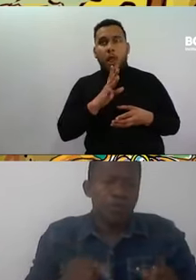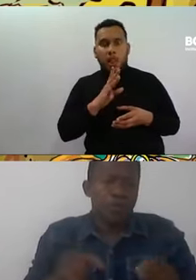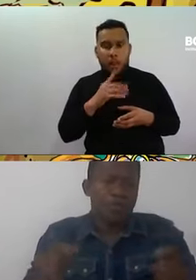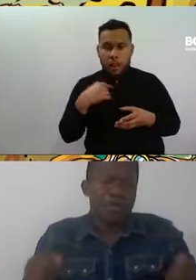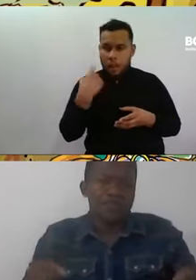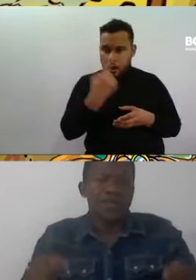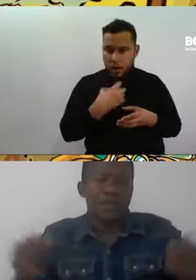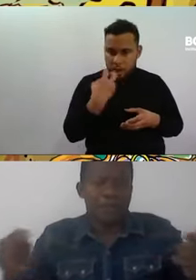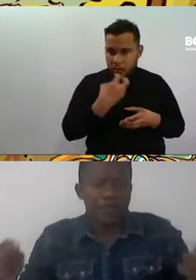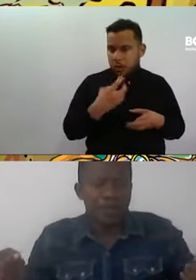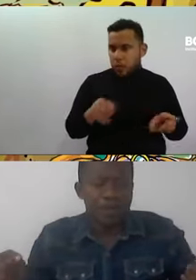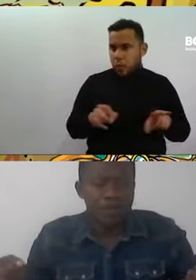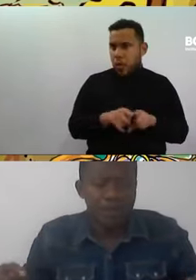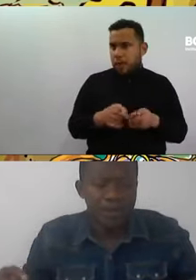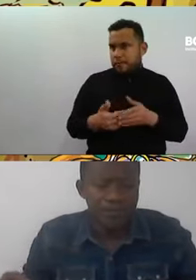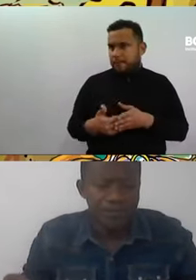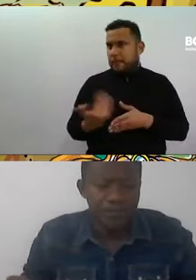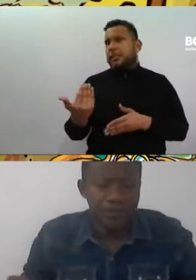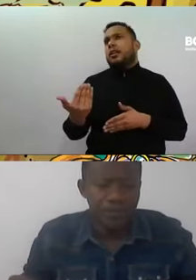como un punto de partida,